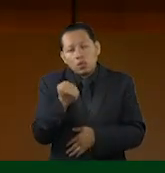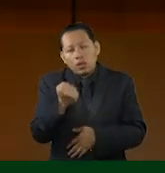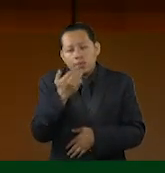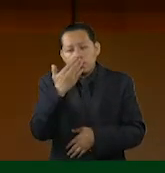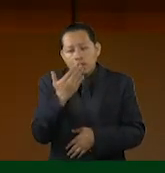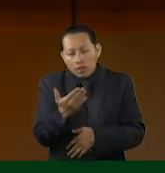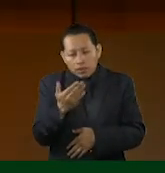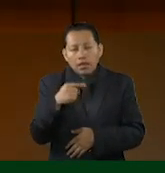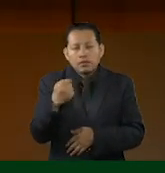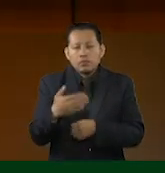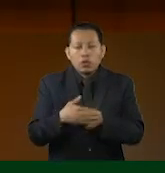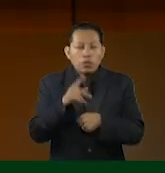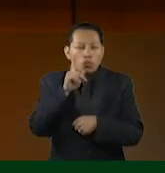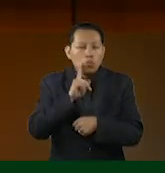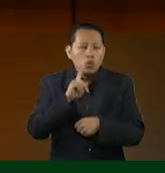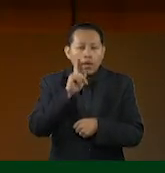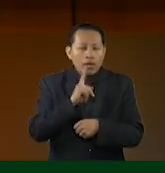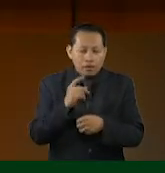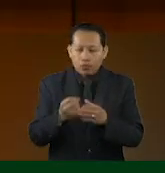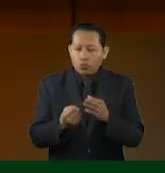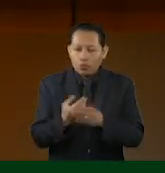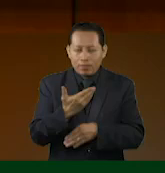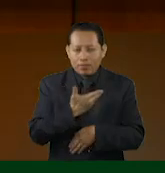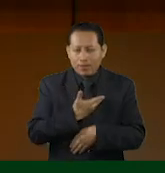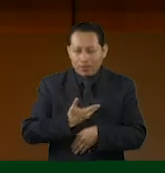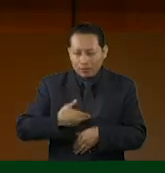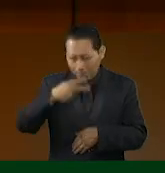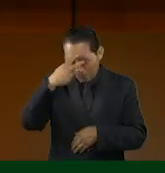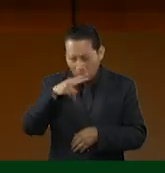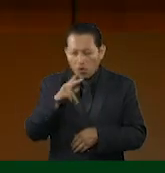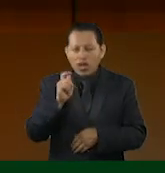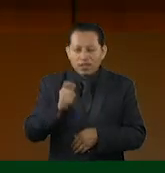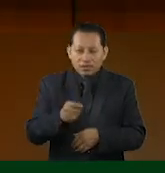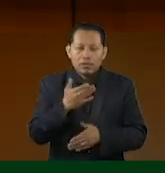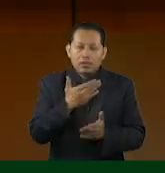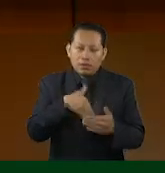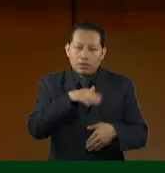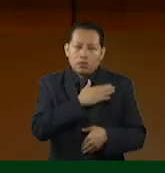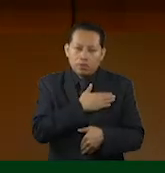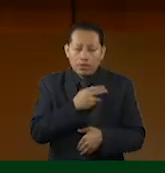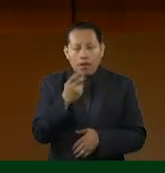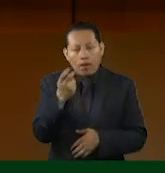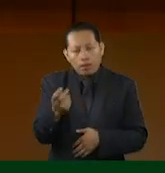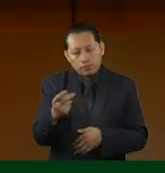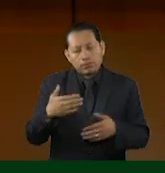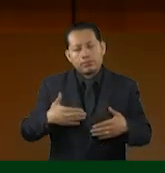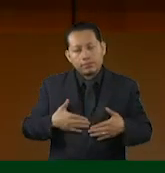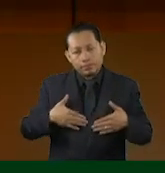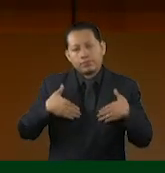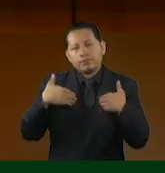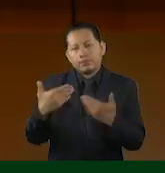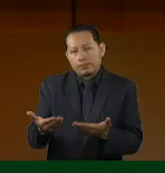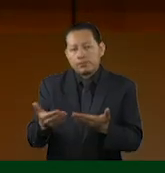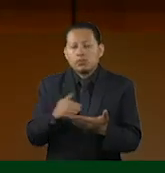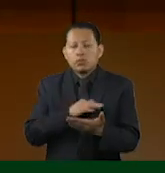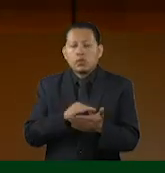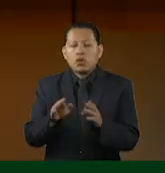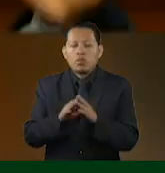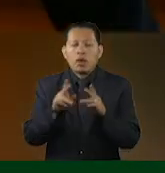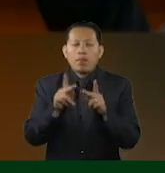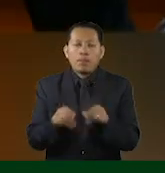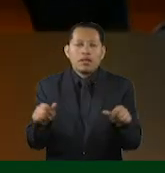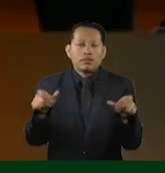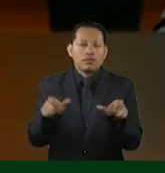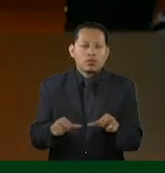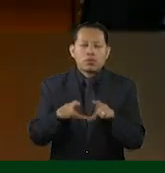primera presidenta de México es Claudia Sheinbaum y en ella confiamos. La paz y la seguridad en